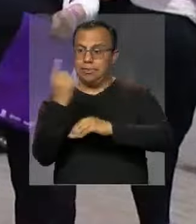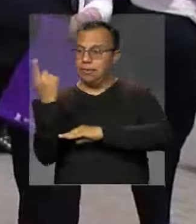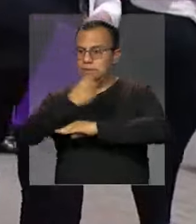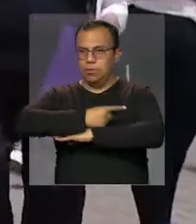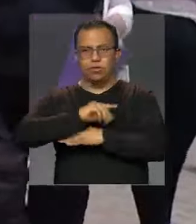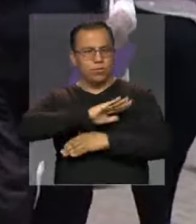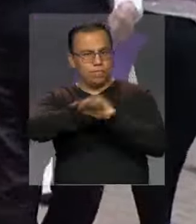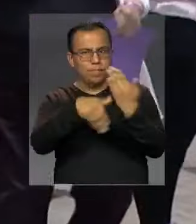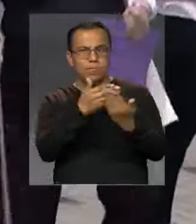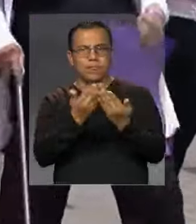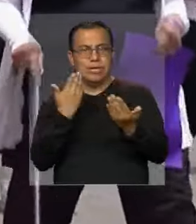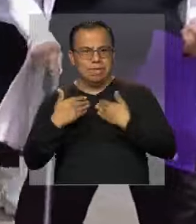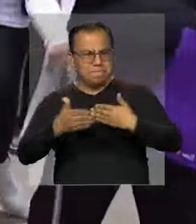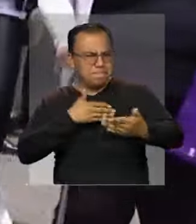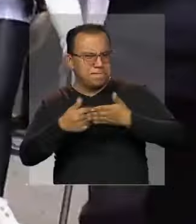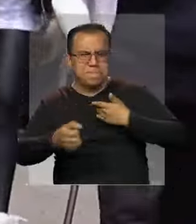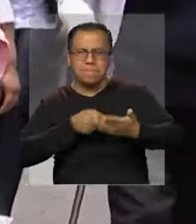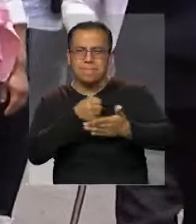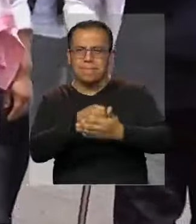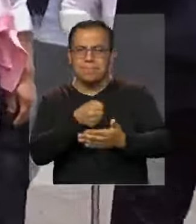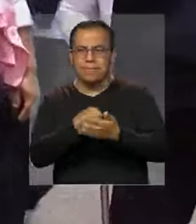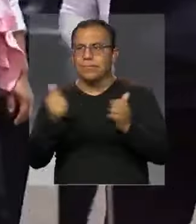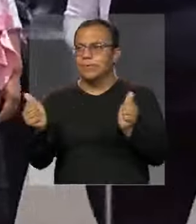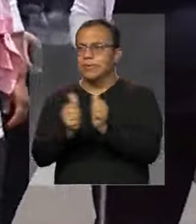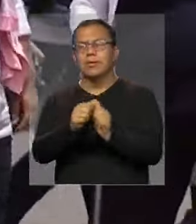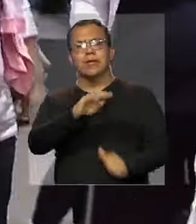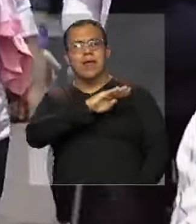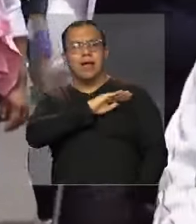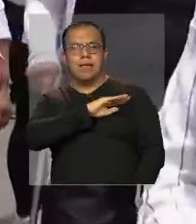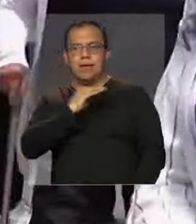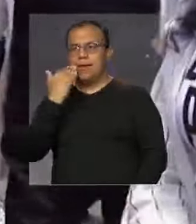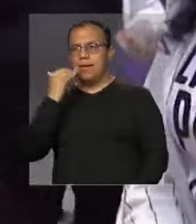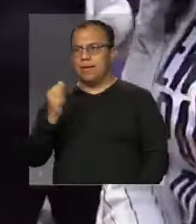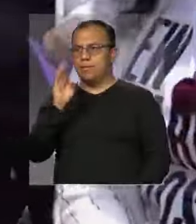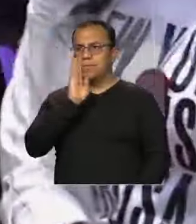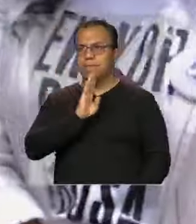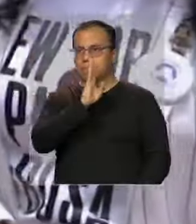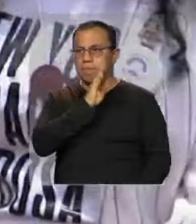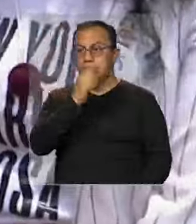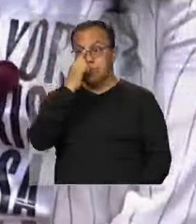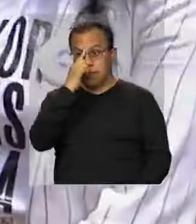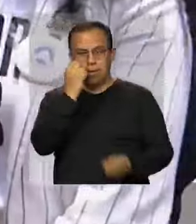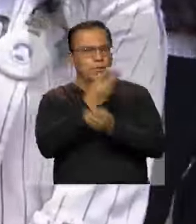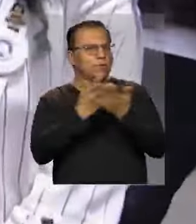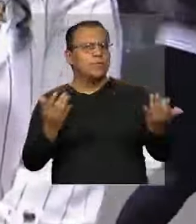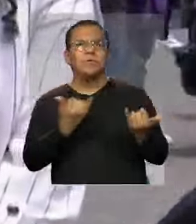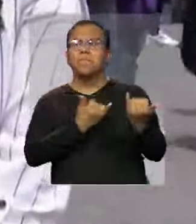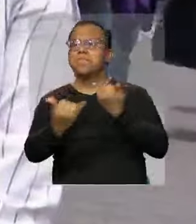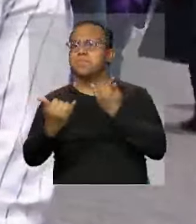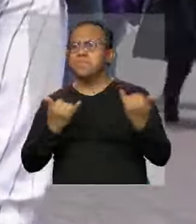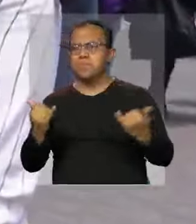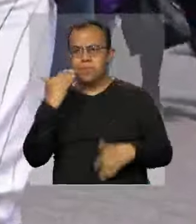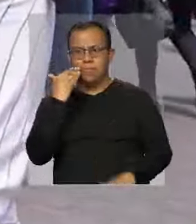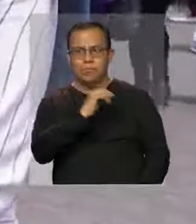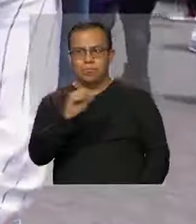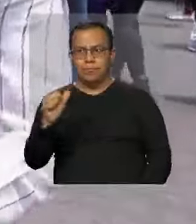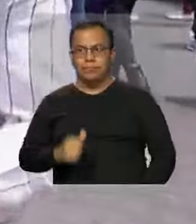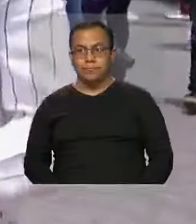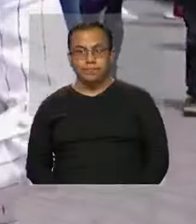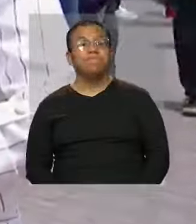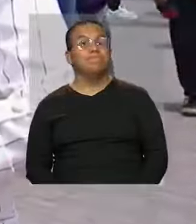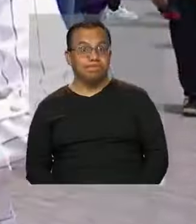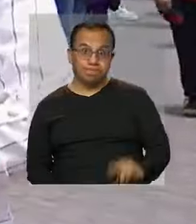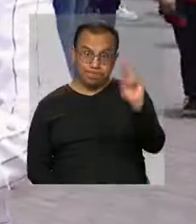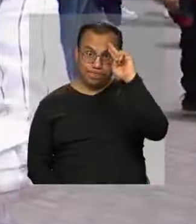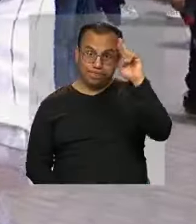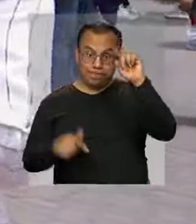llama Todas Somos Imparables. Hasta ahora me acompaña la alcaldesa de Bosa. Cuéntenos un poco de la oferta que hay hoy. ¿Qué podemos encontrar las mujeres aquí? Bueno, hoy